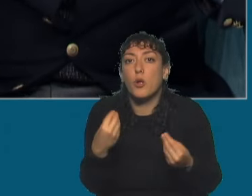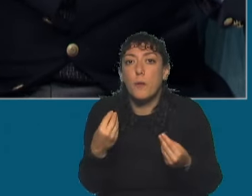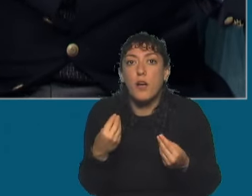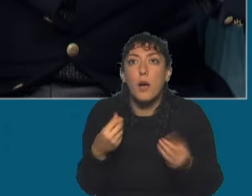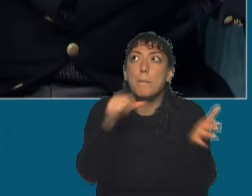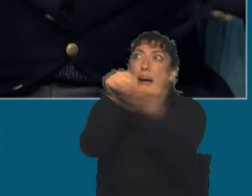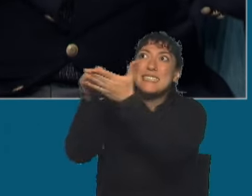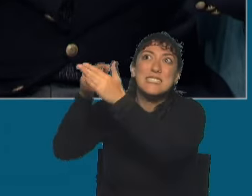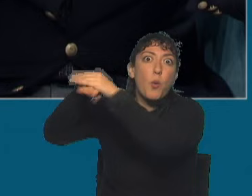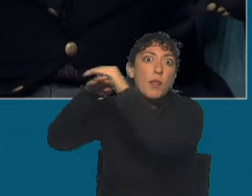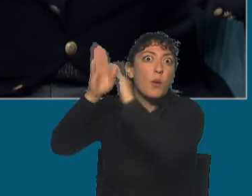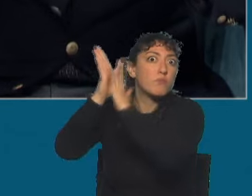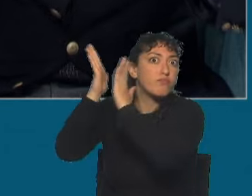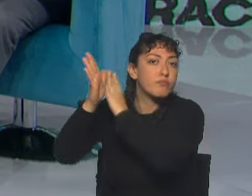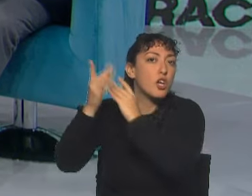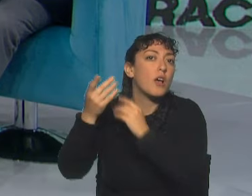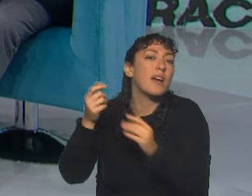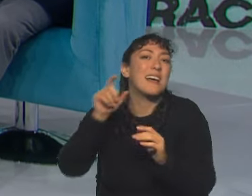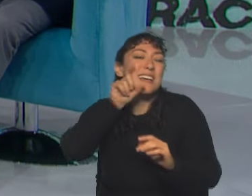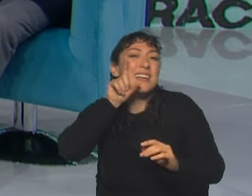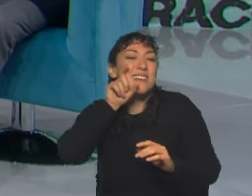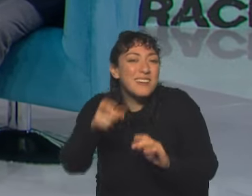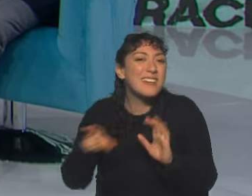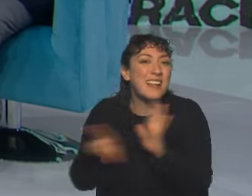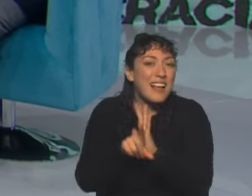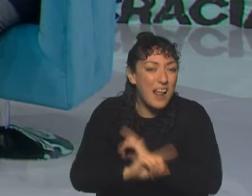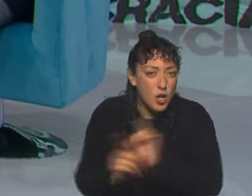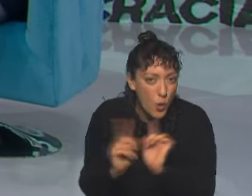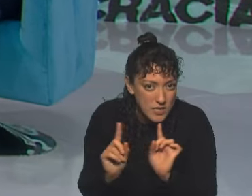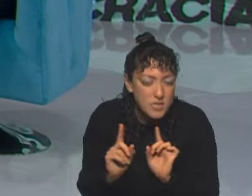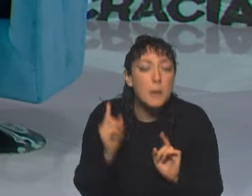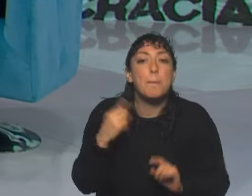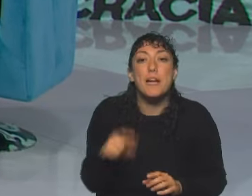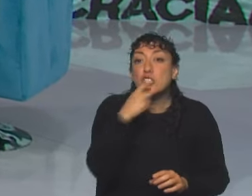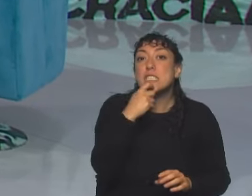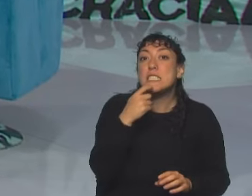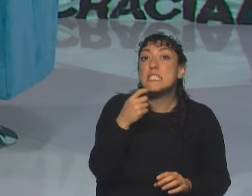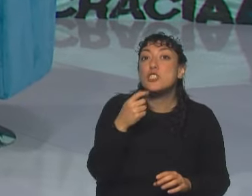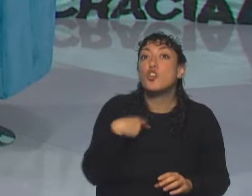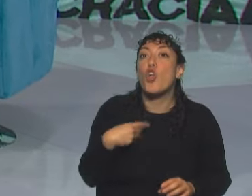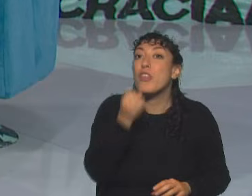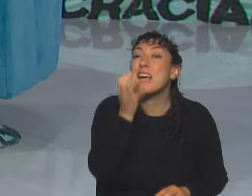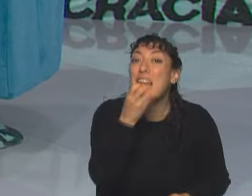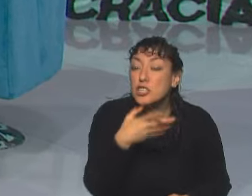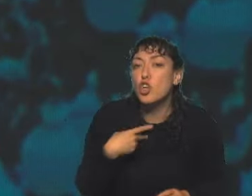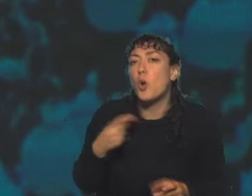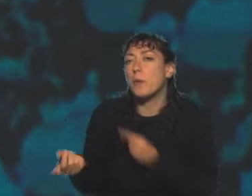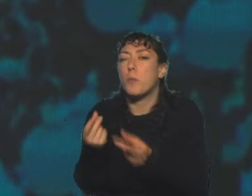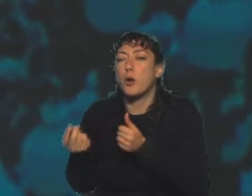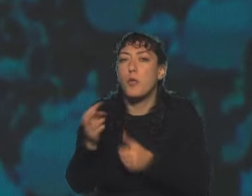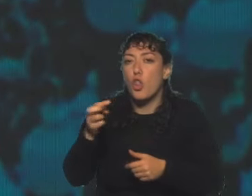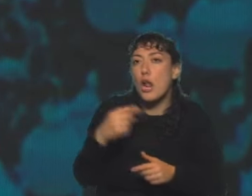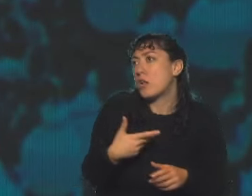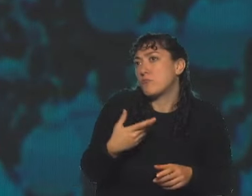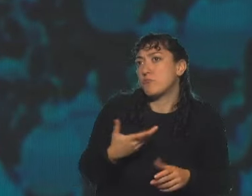delito. Pero si yo tengo fondos declarados y me compro los dólares que quiero, me los llevo a cualquier